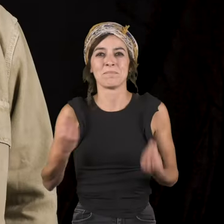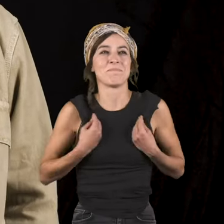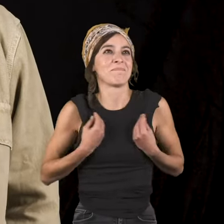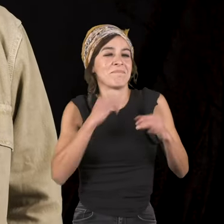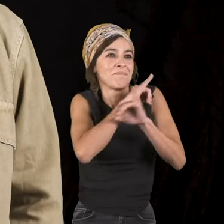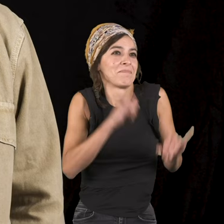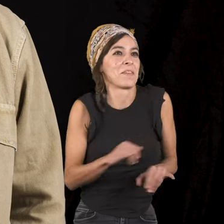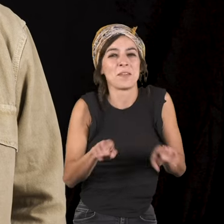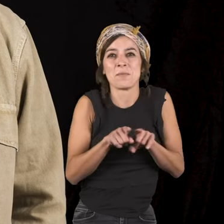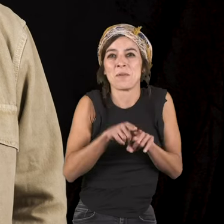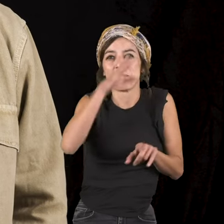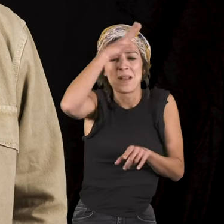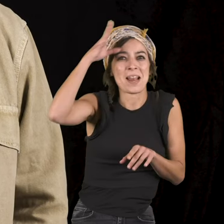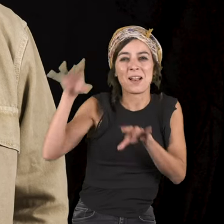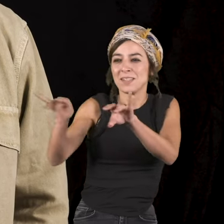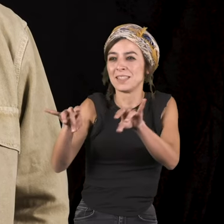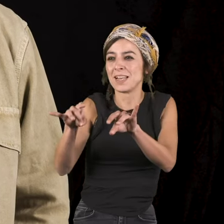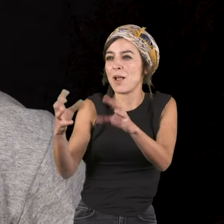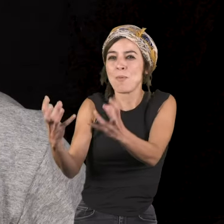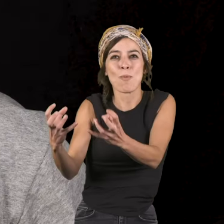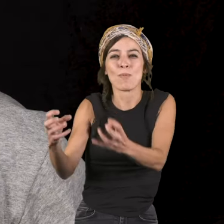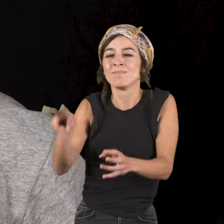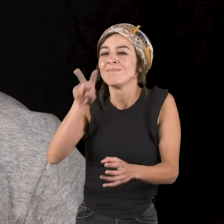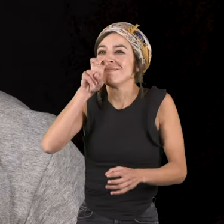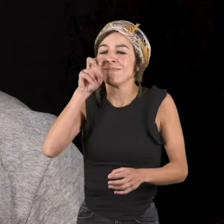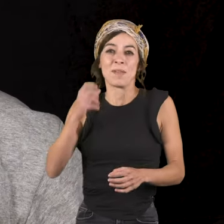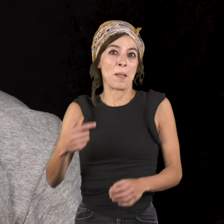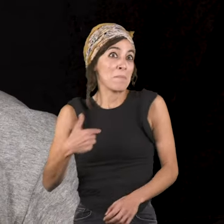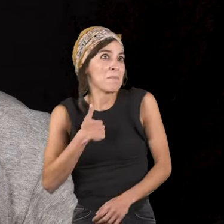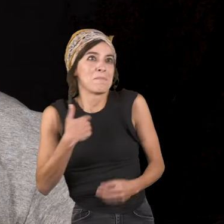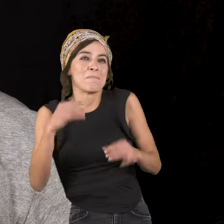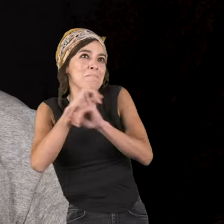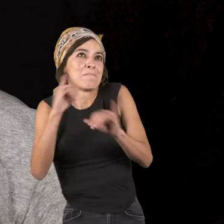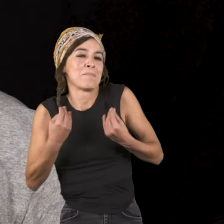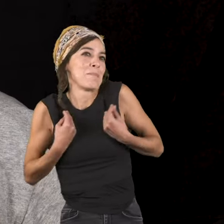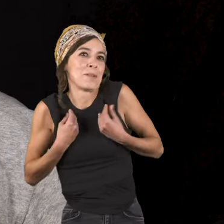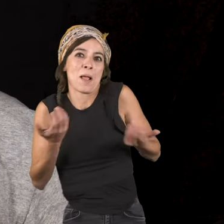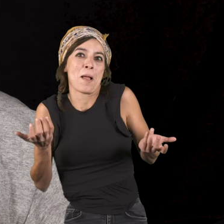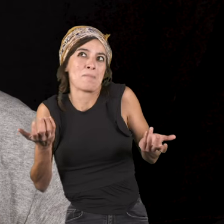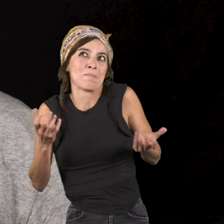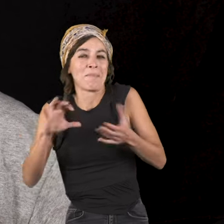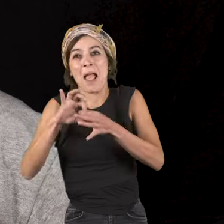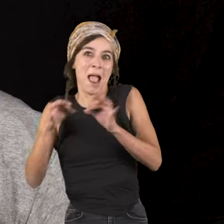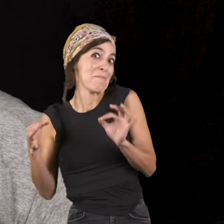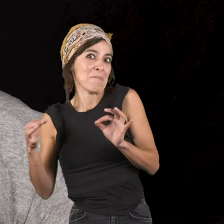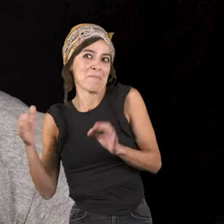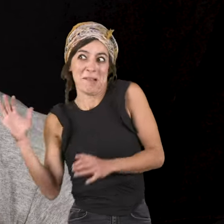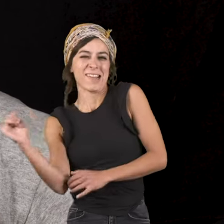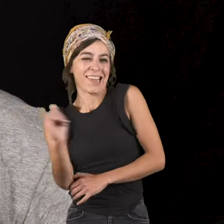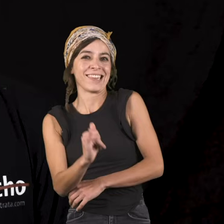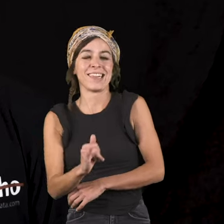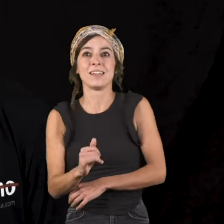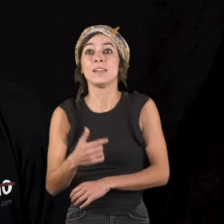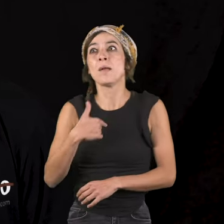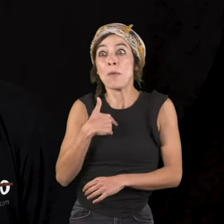Nirezat bizipoza da lur busti usaina, urdan. Nirezat bizipoza da lagunak